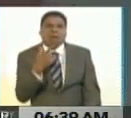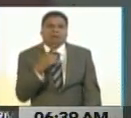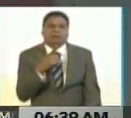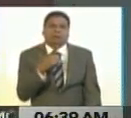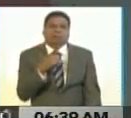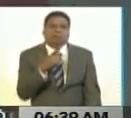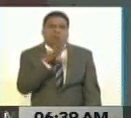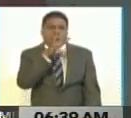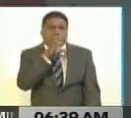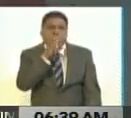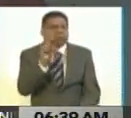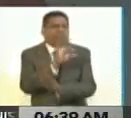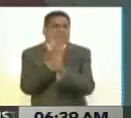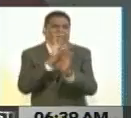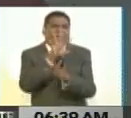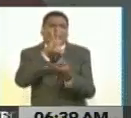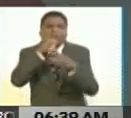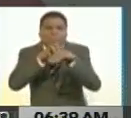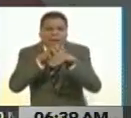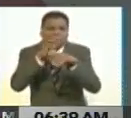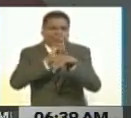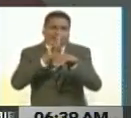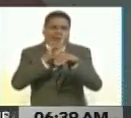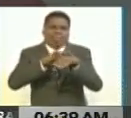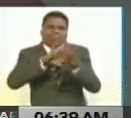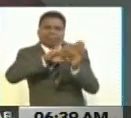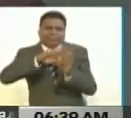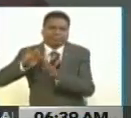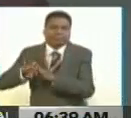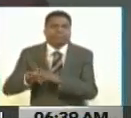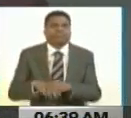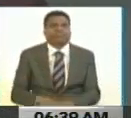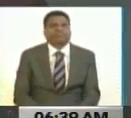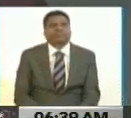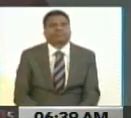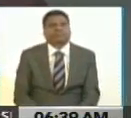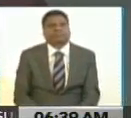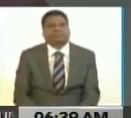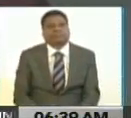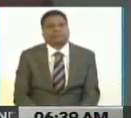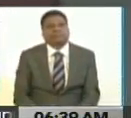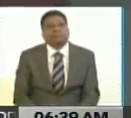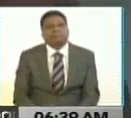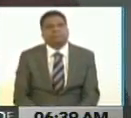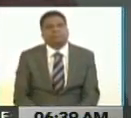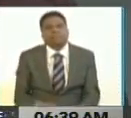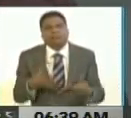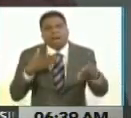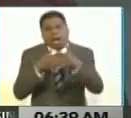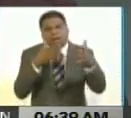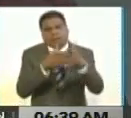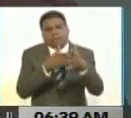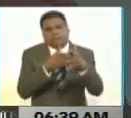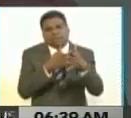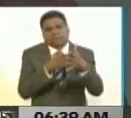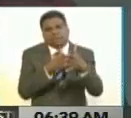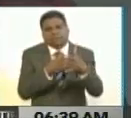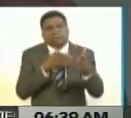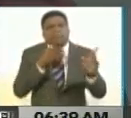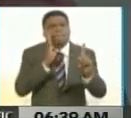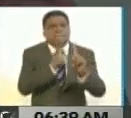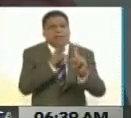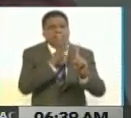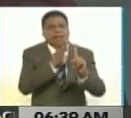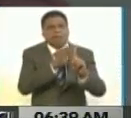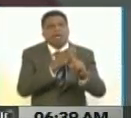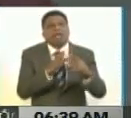¿Qué es lo que impide Venezuela a el bloque de Mercosur que se le ataca y bueno, prácticamente se le quiere aniquilar, se le